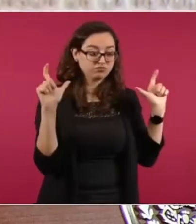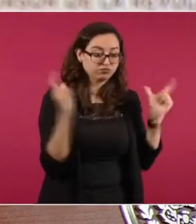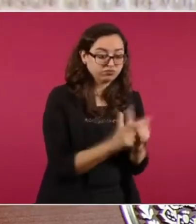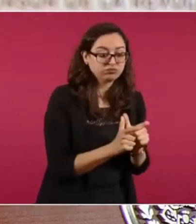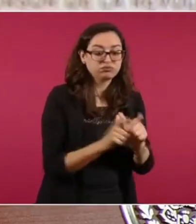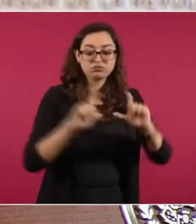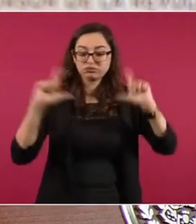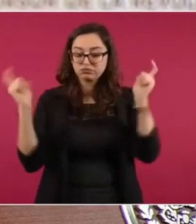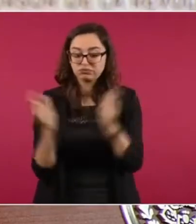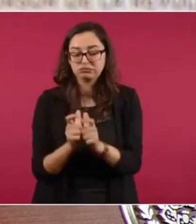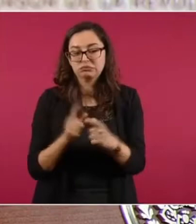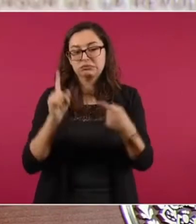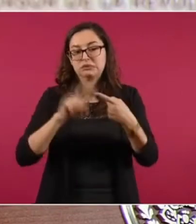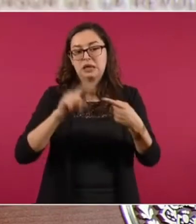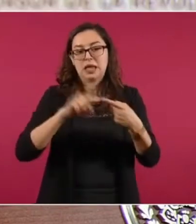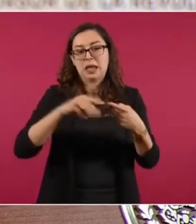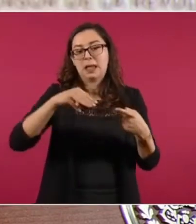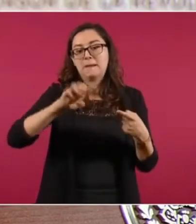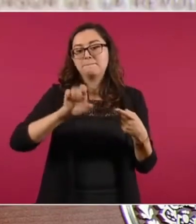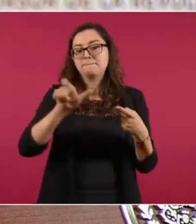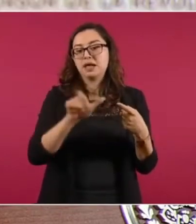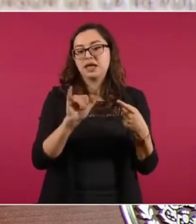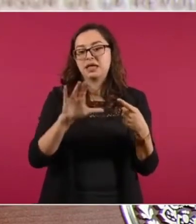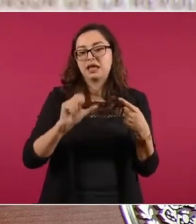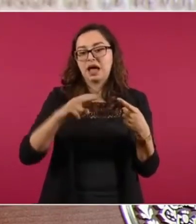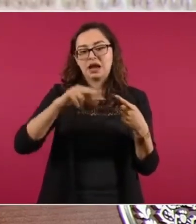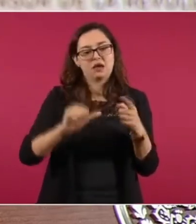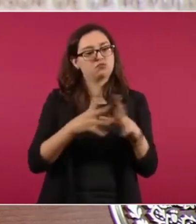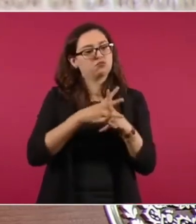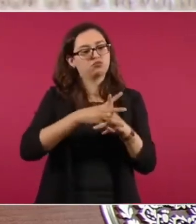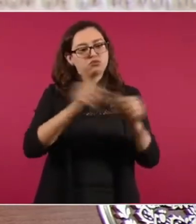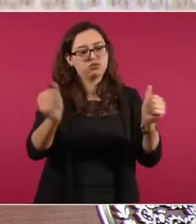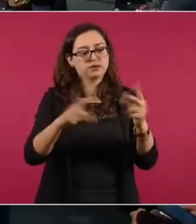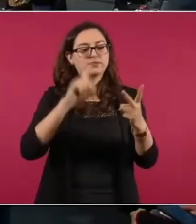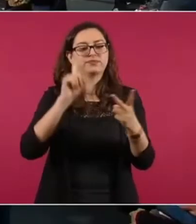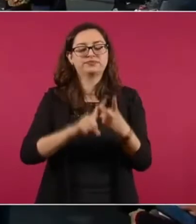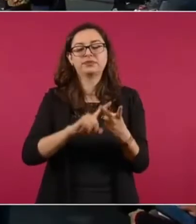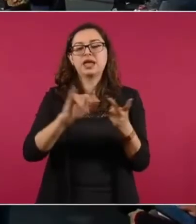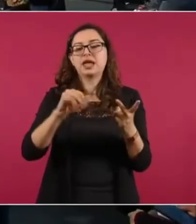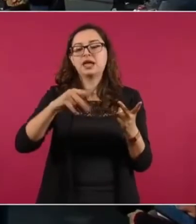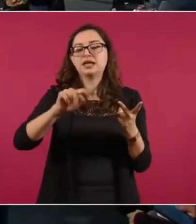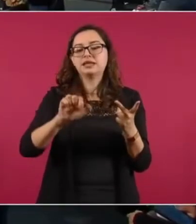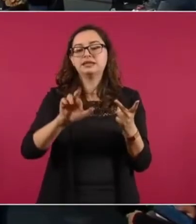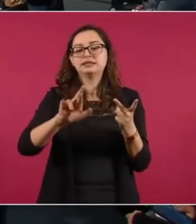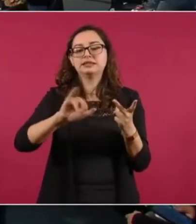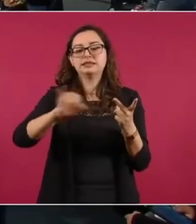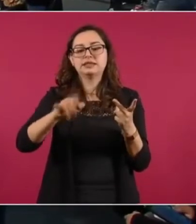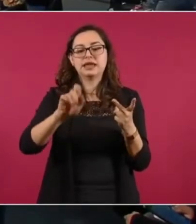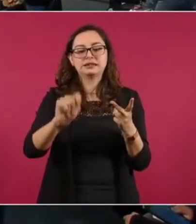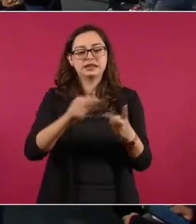y también se han reducido los vuelos de Aeromar.